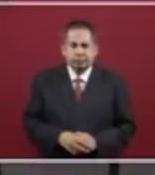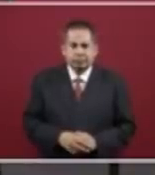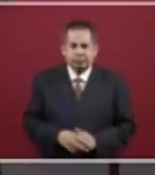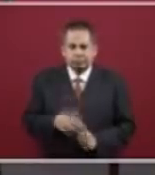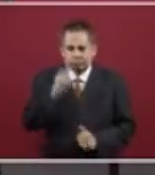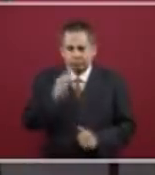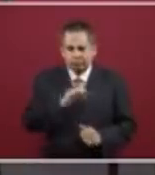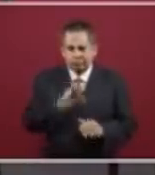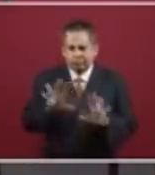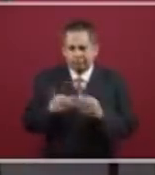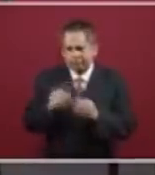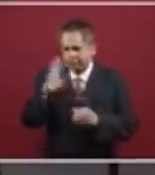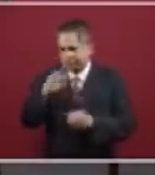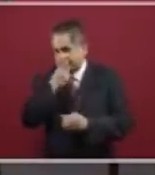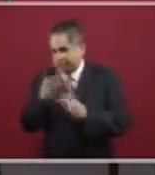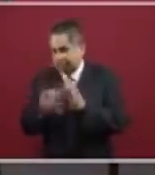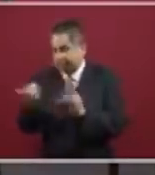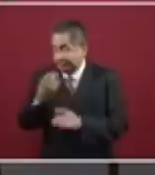decir eso.